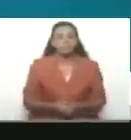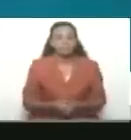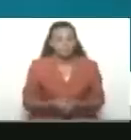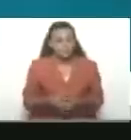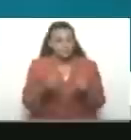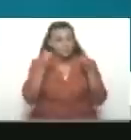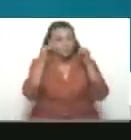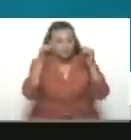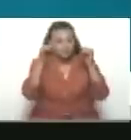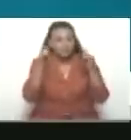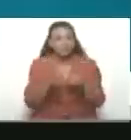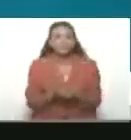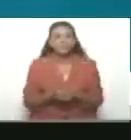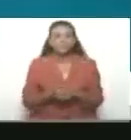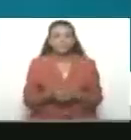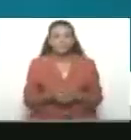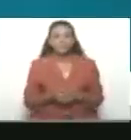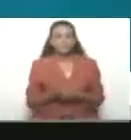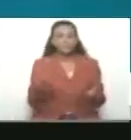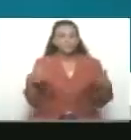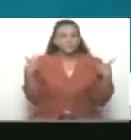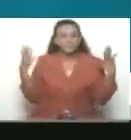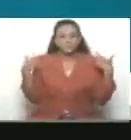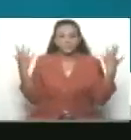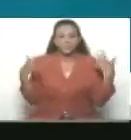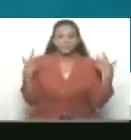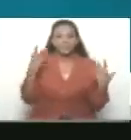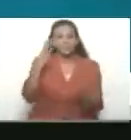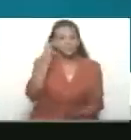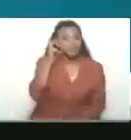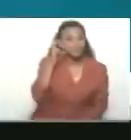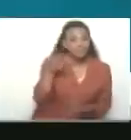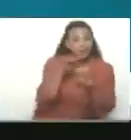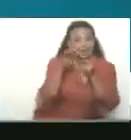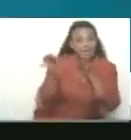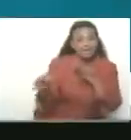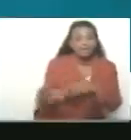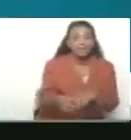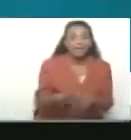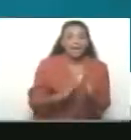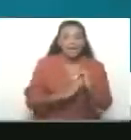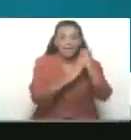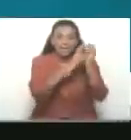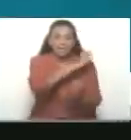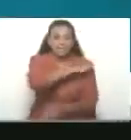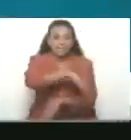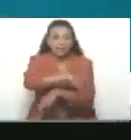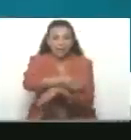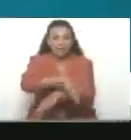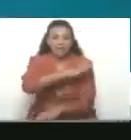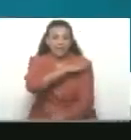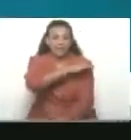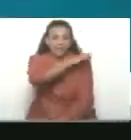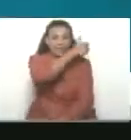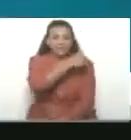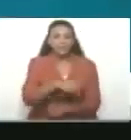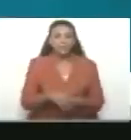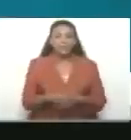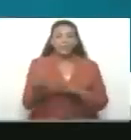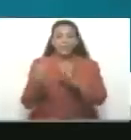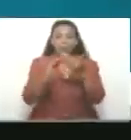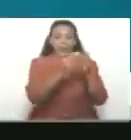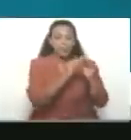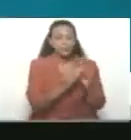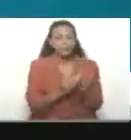FJ por el pueblo en la calle mi saludo al pueblo que nos escucha por allá a las jefas y jefes de calle a las jefas y